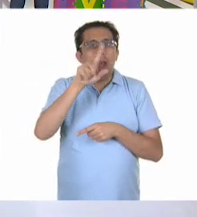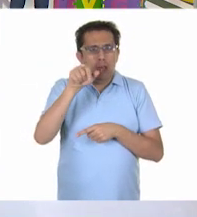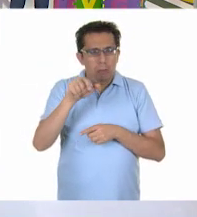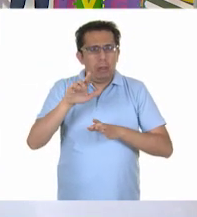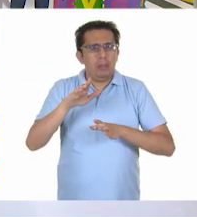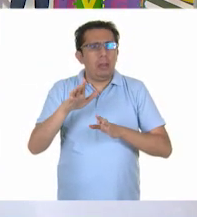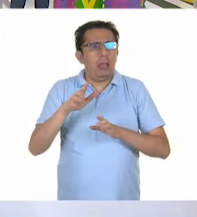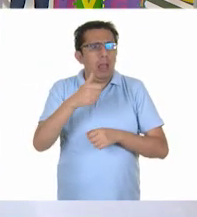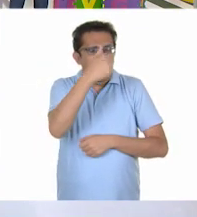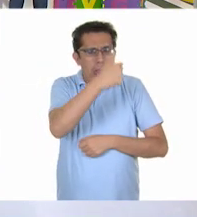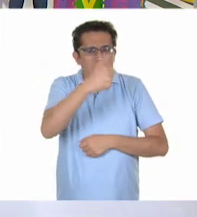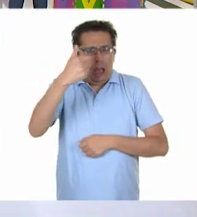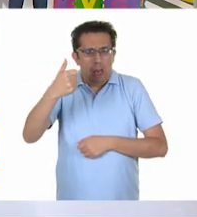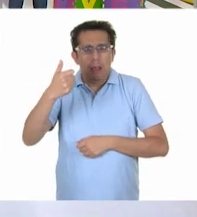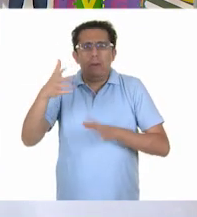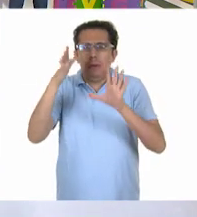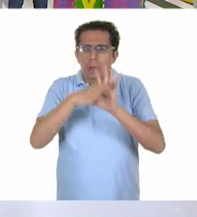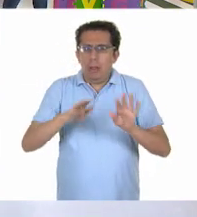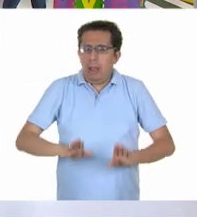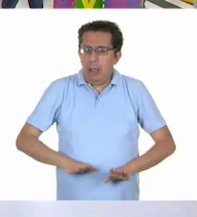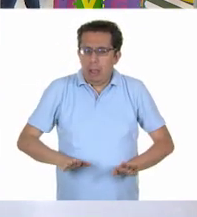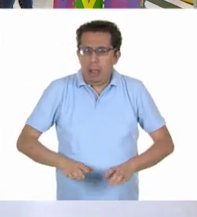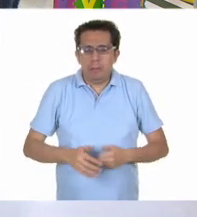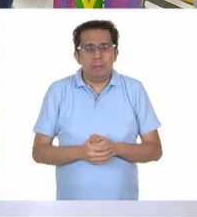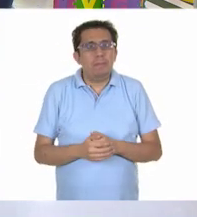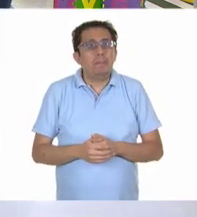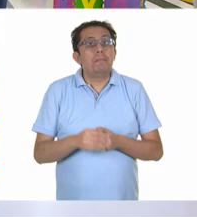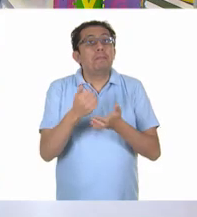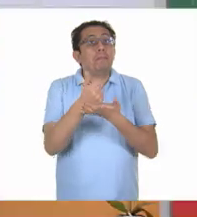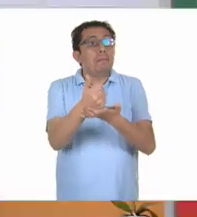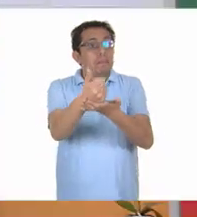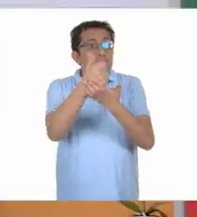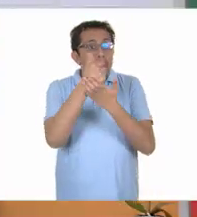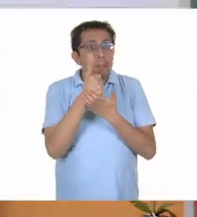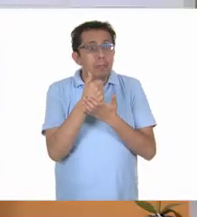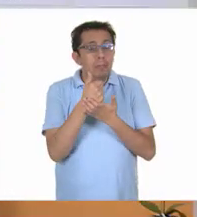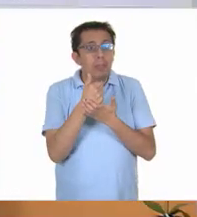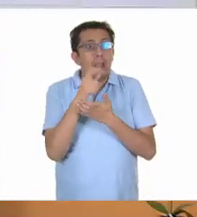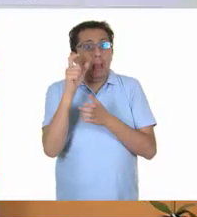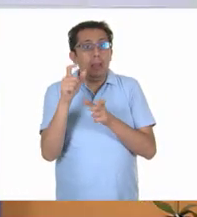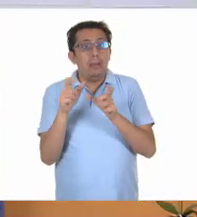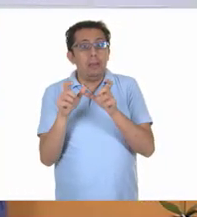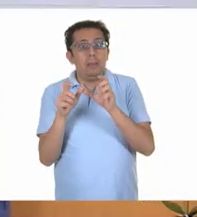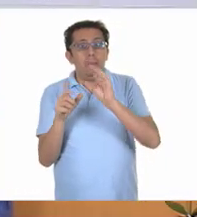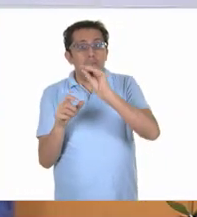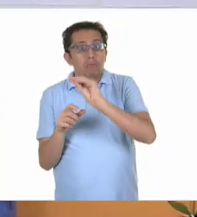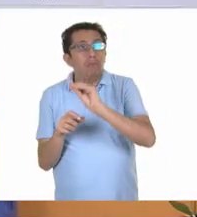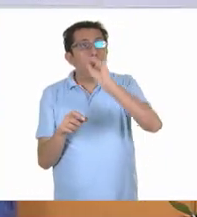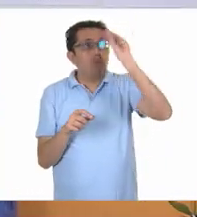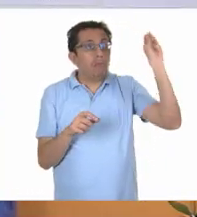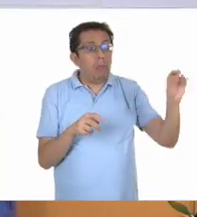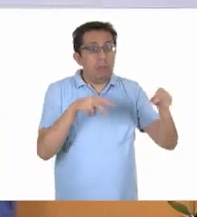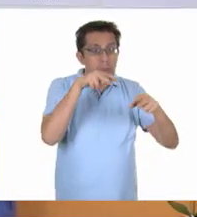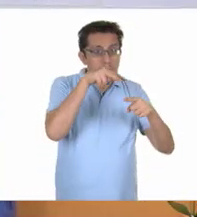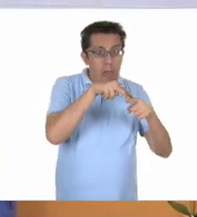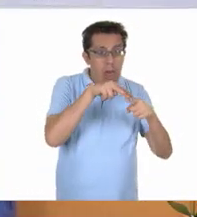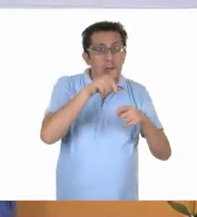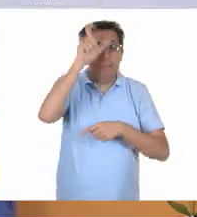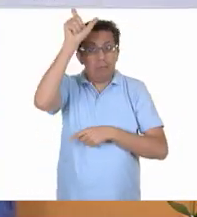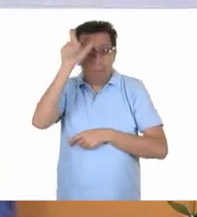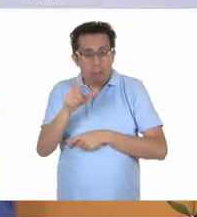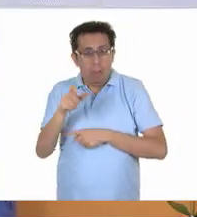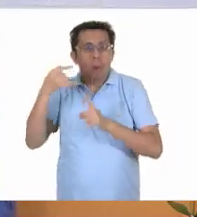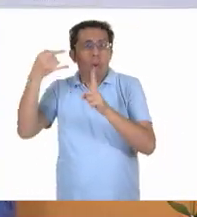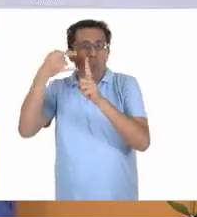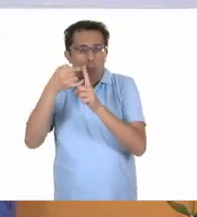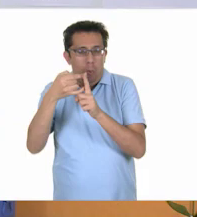sus características. ¿Qué te parece si me ayudas a poner de este lado cuáles son triángulos y cuáles son